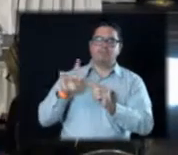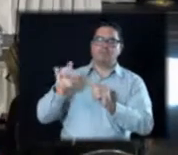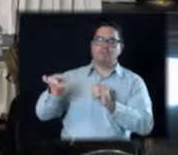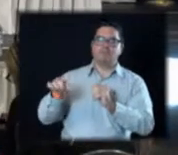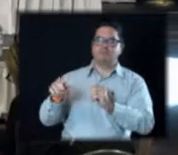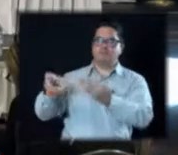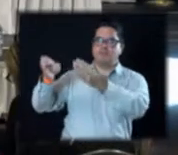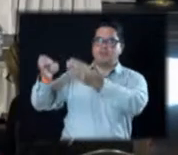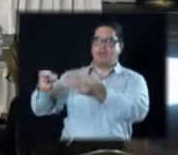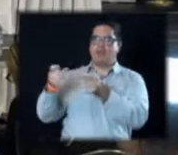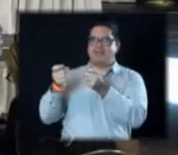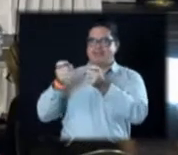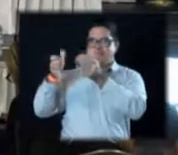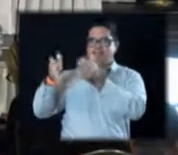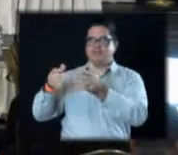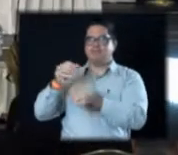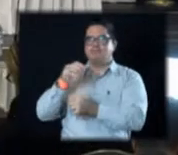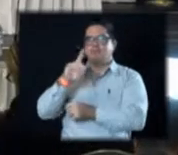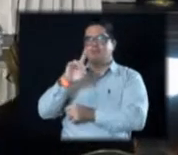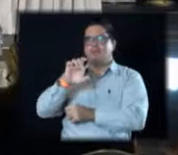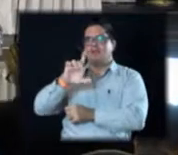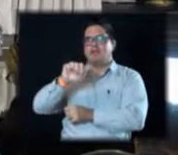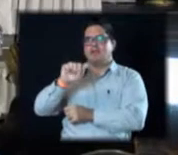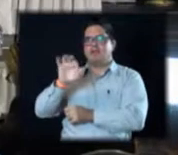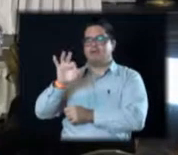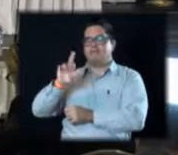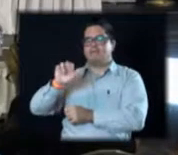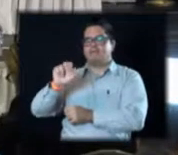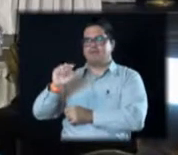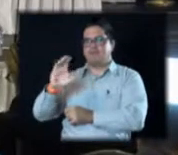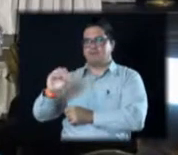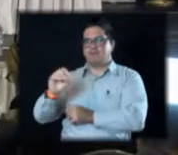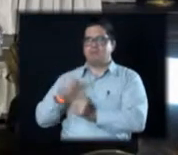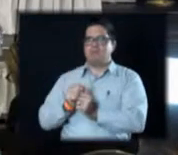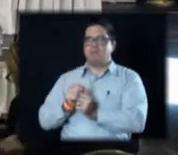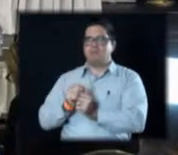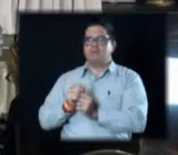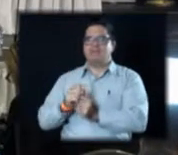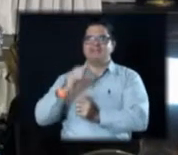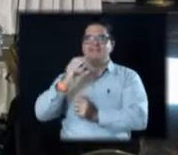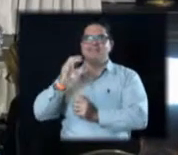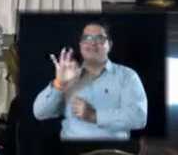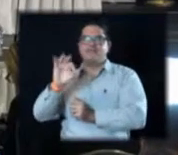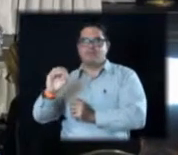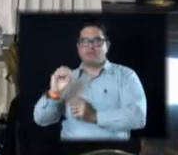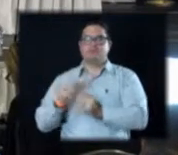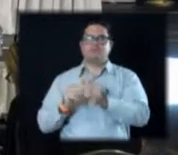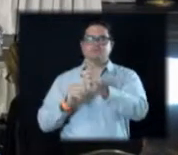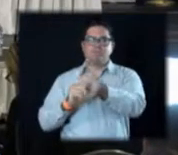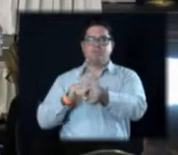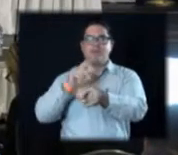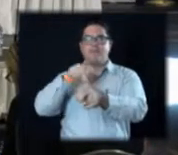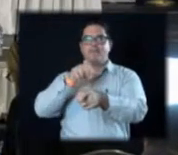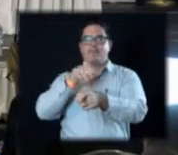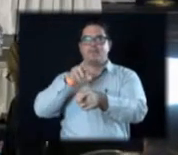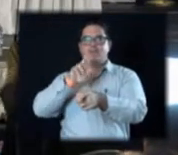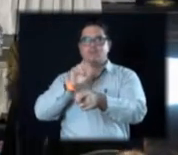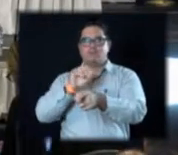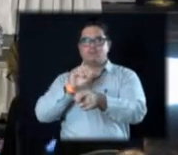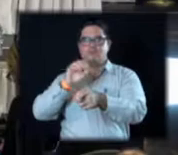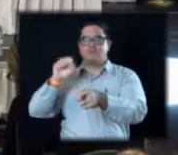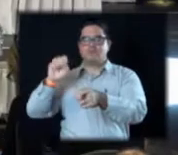director ejecutivo Portela Franco CFO y el oficial principal ejecutivo de